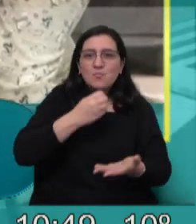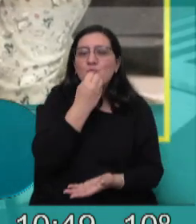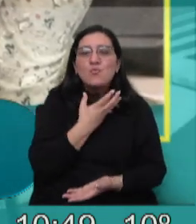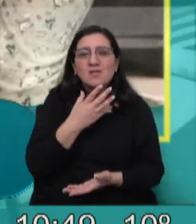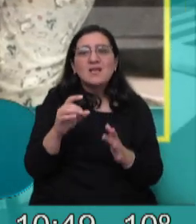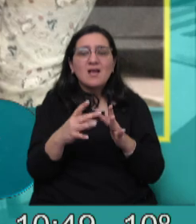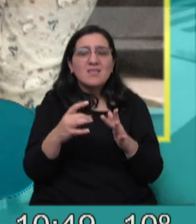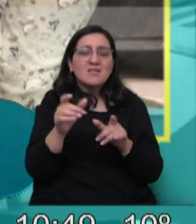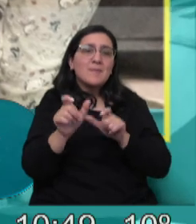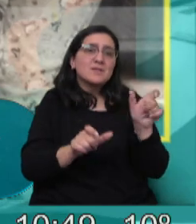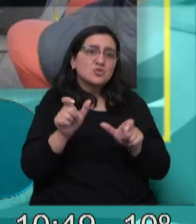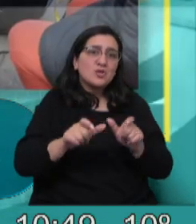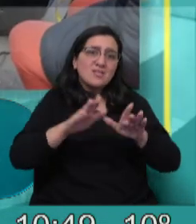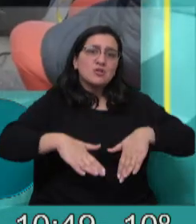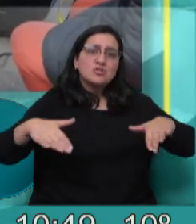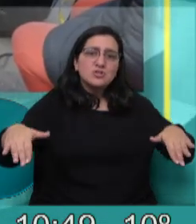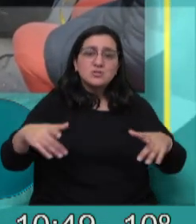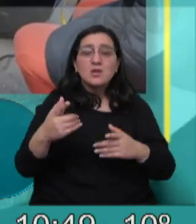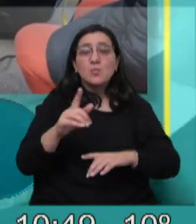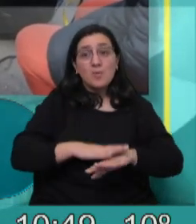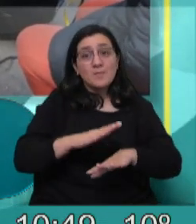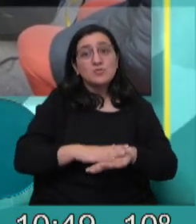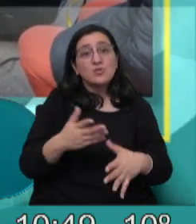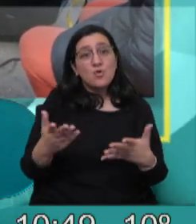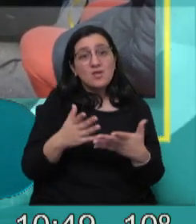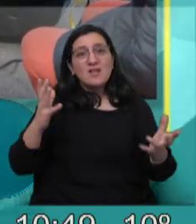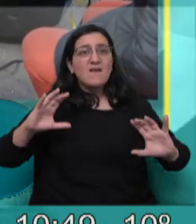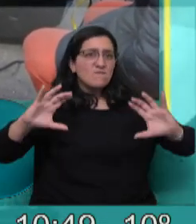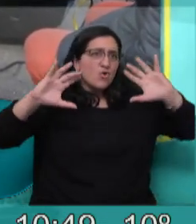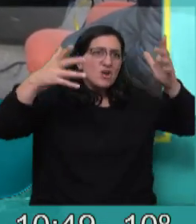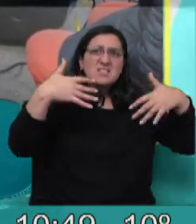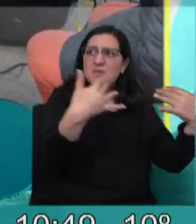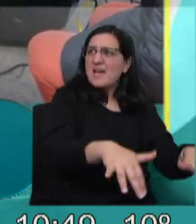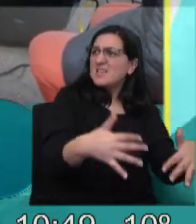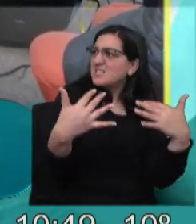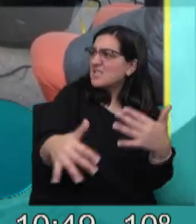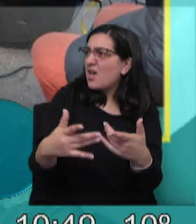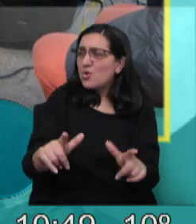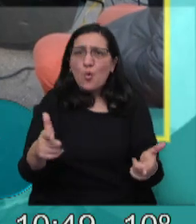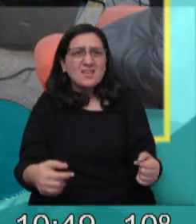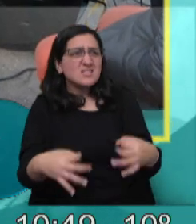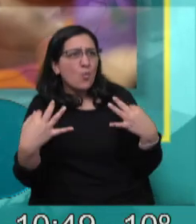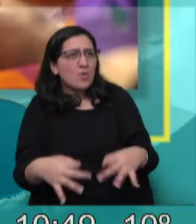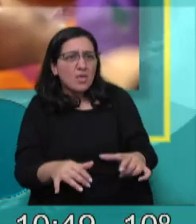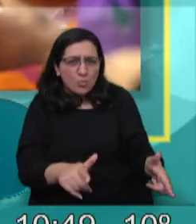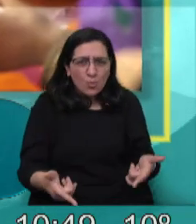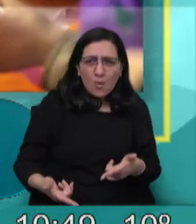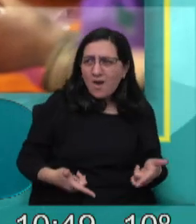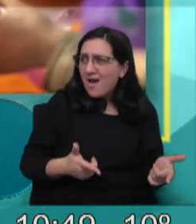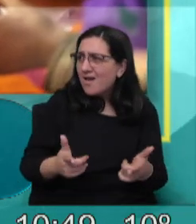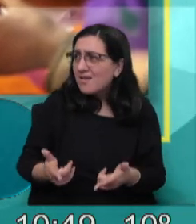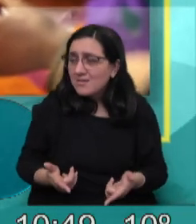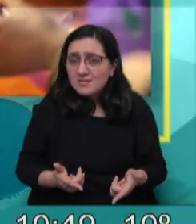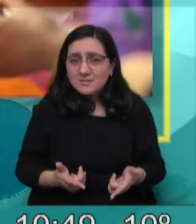buen vivir de las infancias en un momento que estamos pasando donde la violencia es tan recurrente, donde la inseguridad está tan... manifiestan los